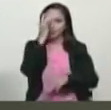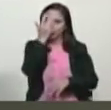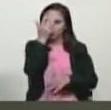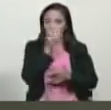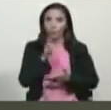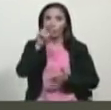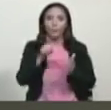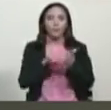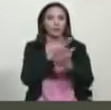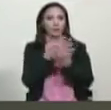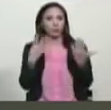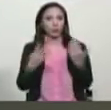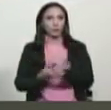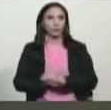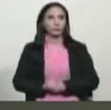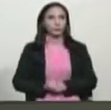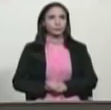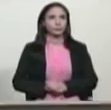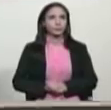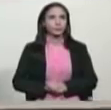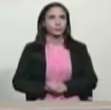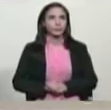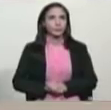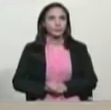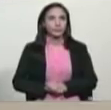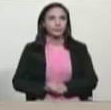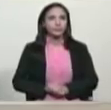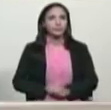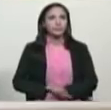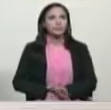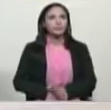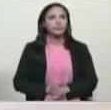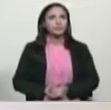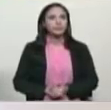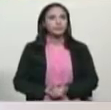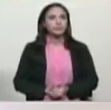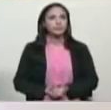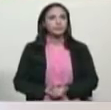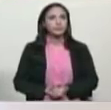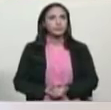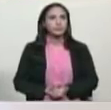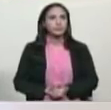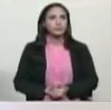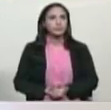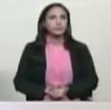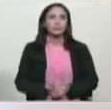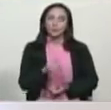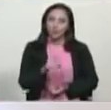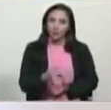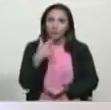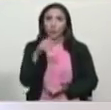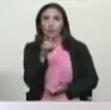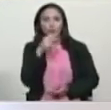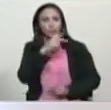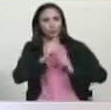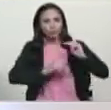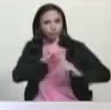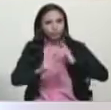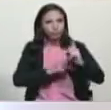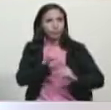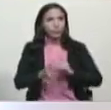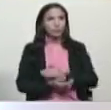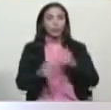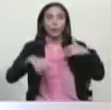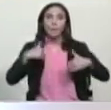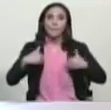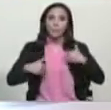2019. Miércoles de trabajo económico. Miércoles de empeño productivo. Miércoles